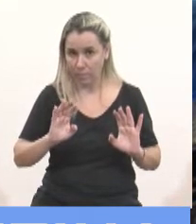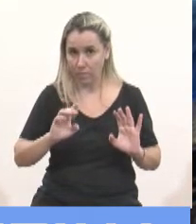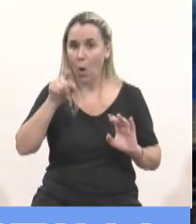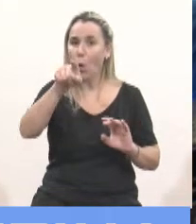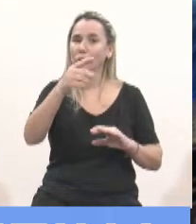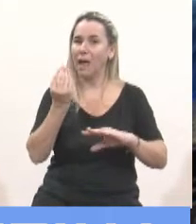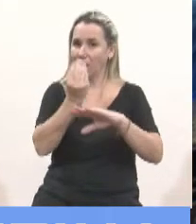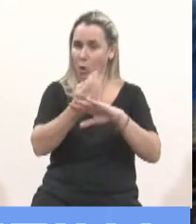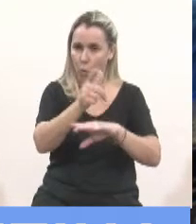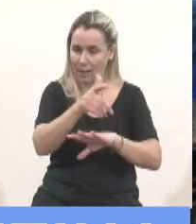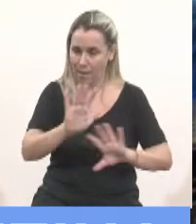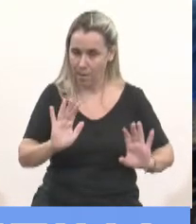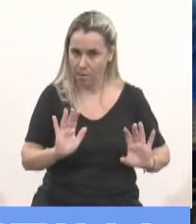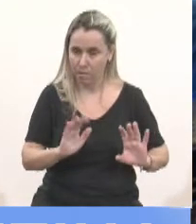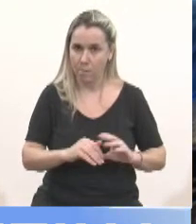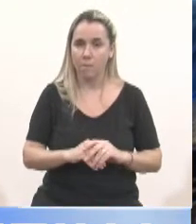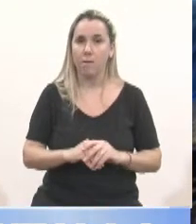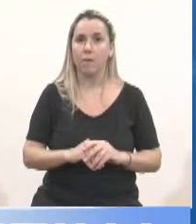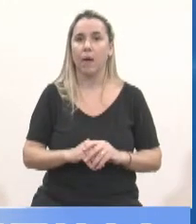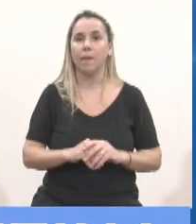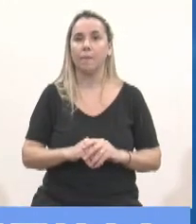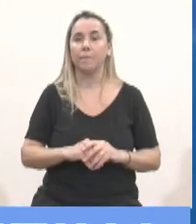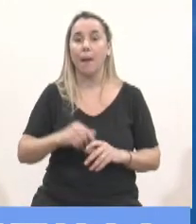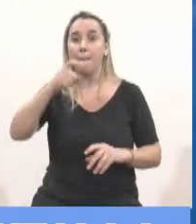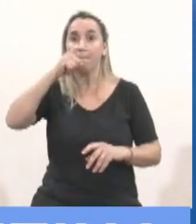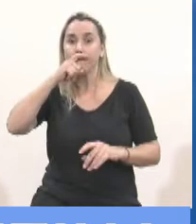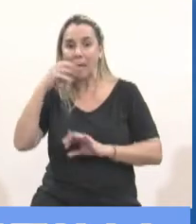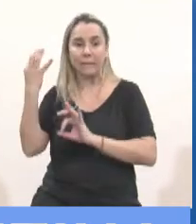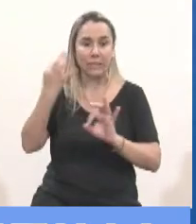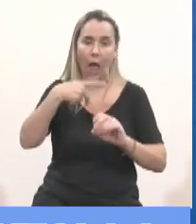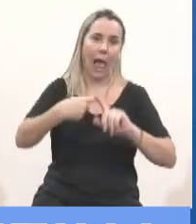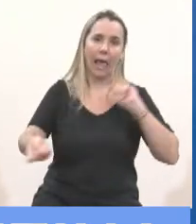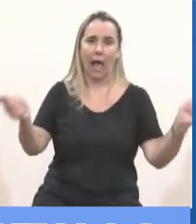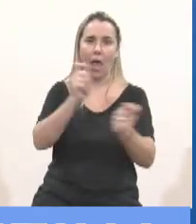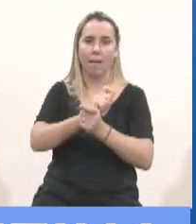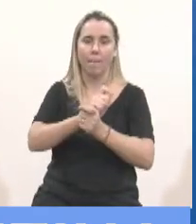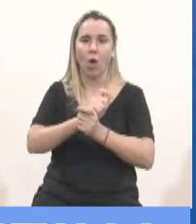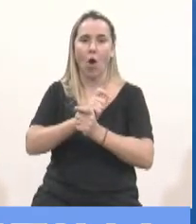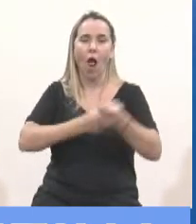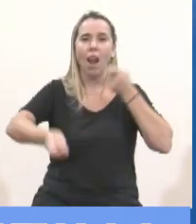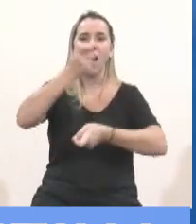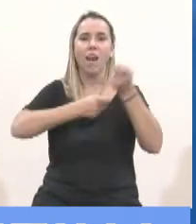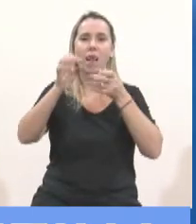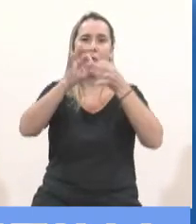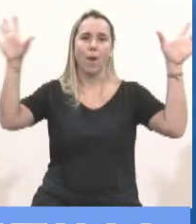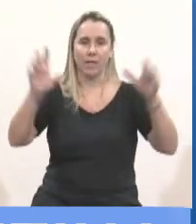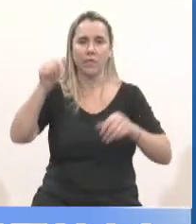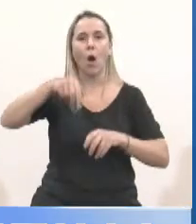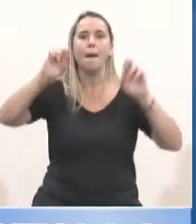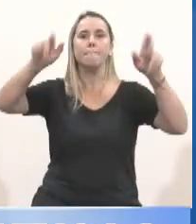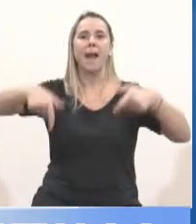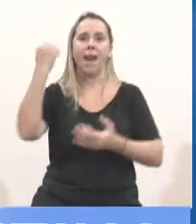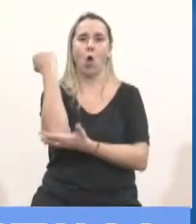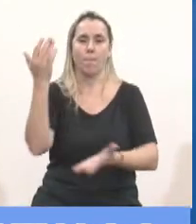los servicios públicos. Cuando llegó Macri cambió eso. Libre mercado, ahora empezamos con el plan económico,